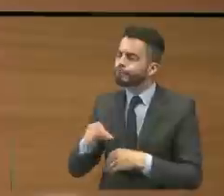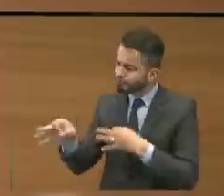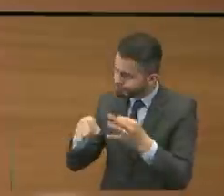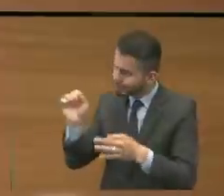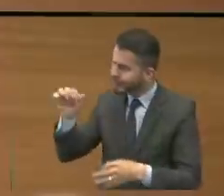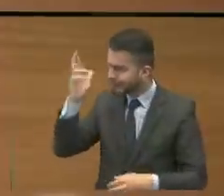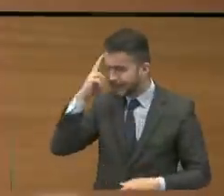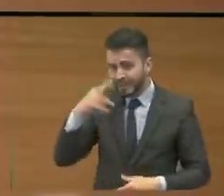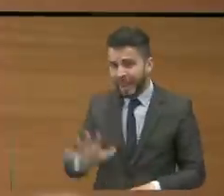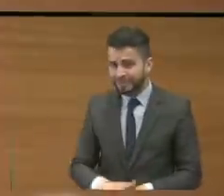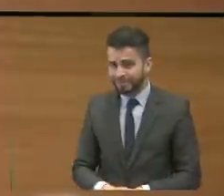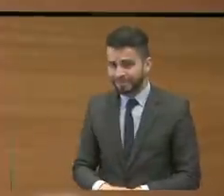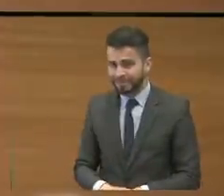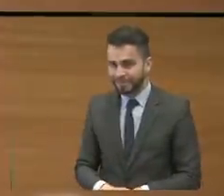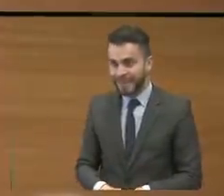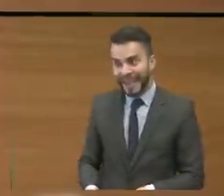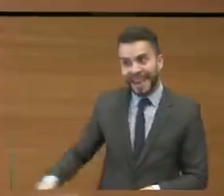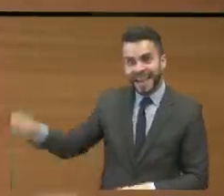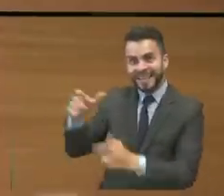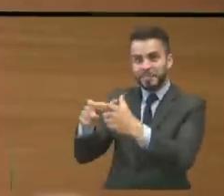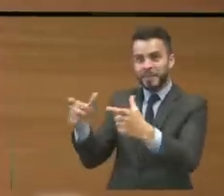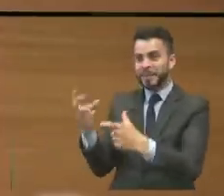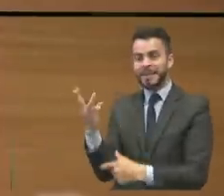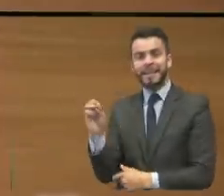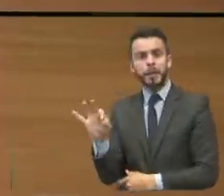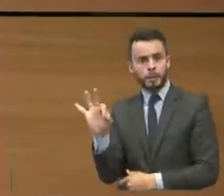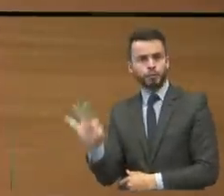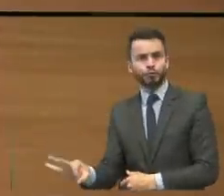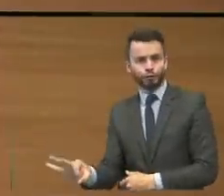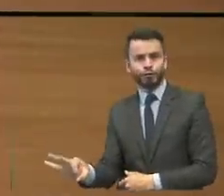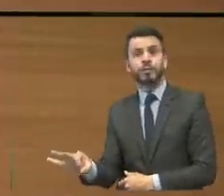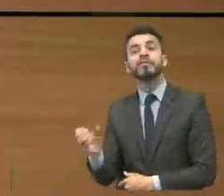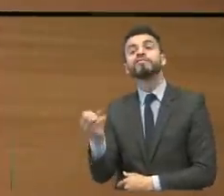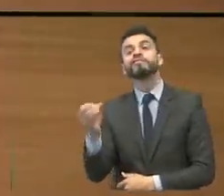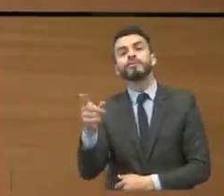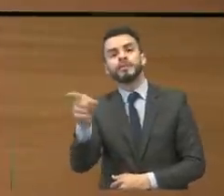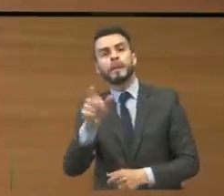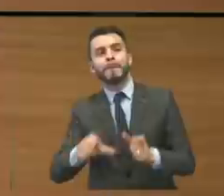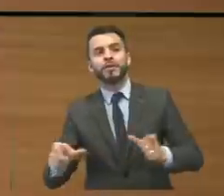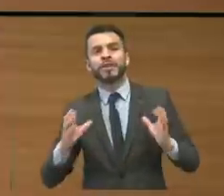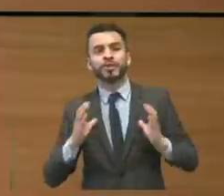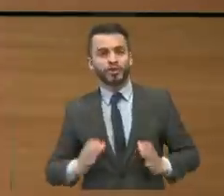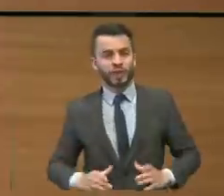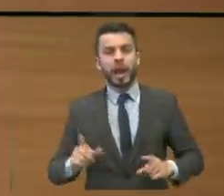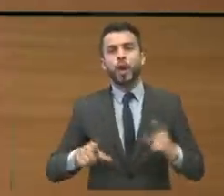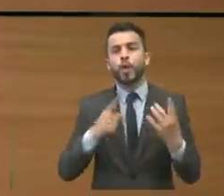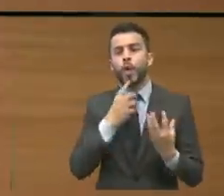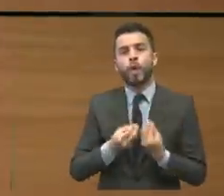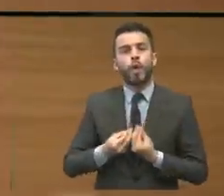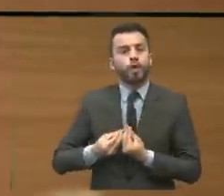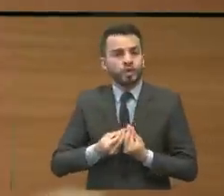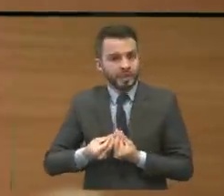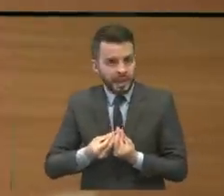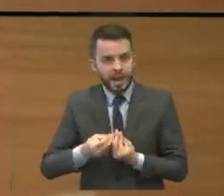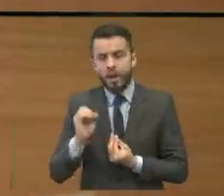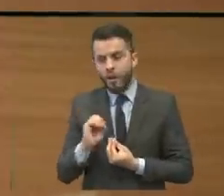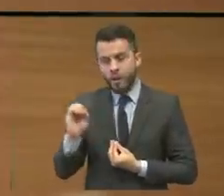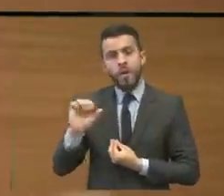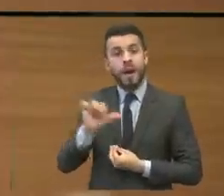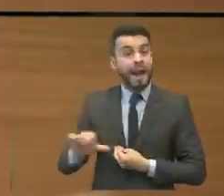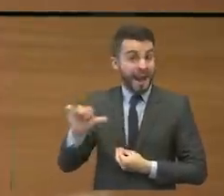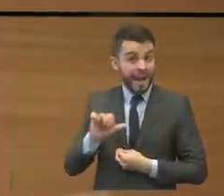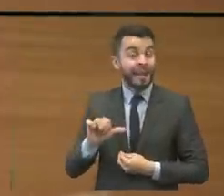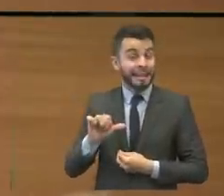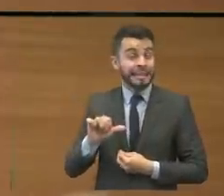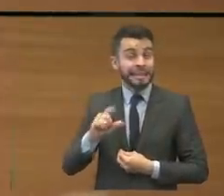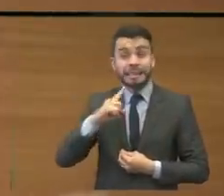otro 30% debo decir, se lo he escuchado a varios ciudadanos, concejales, concejalas, su real